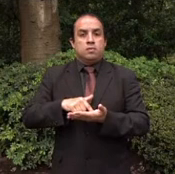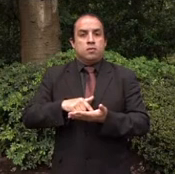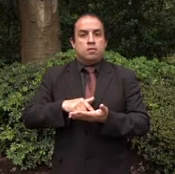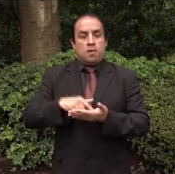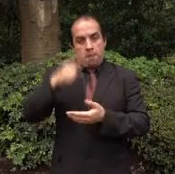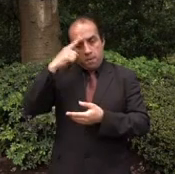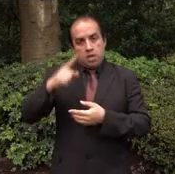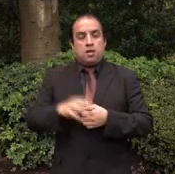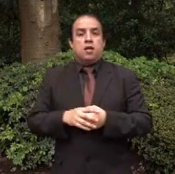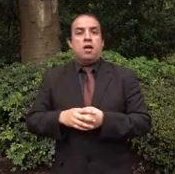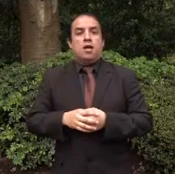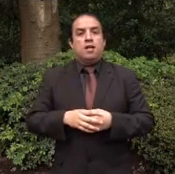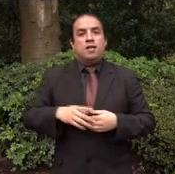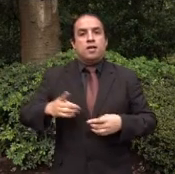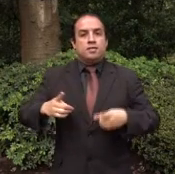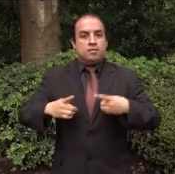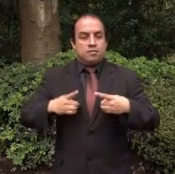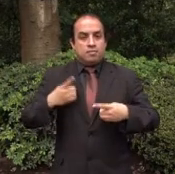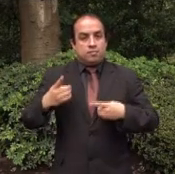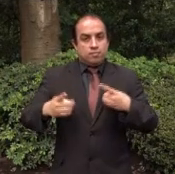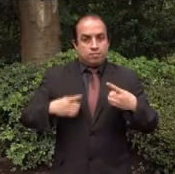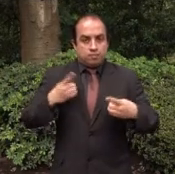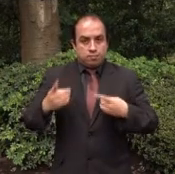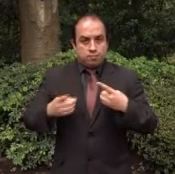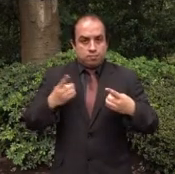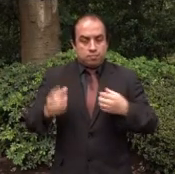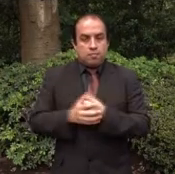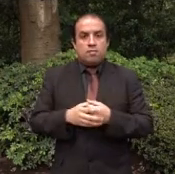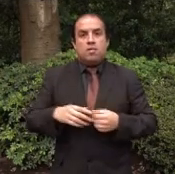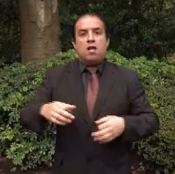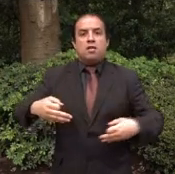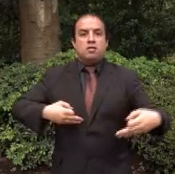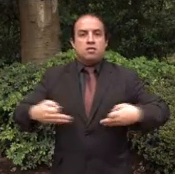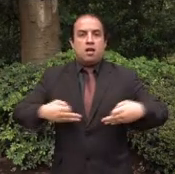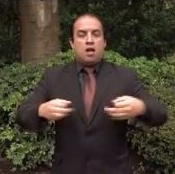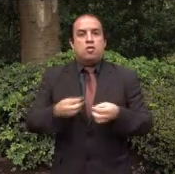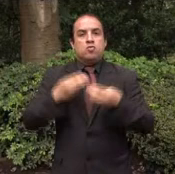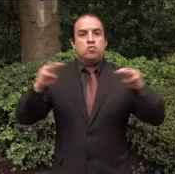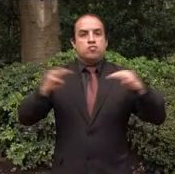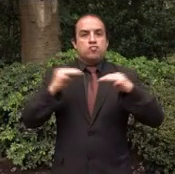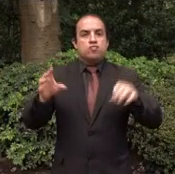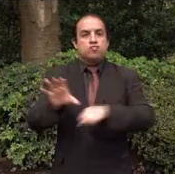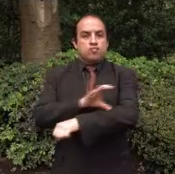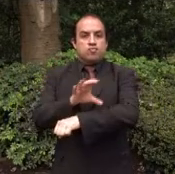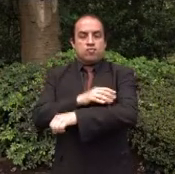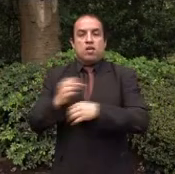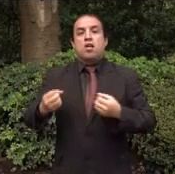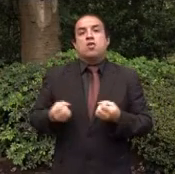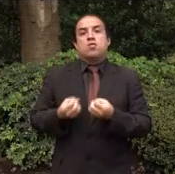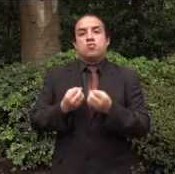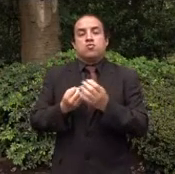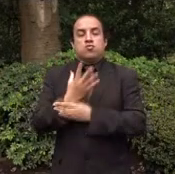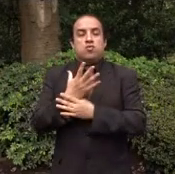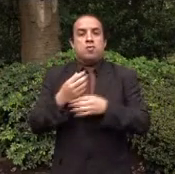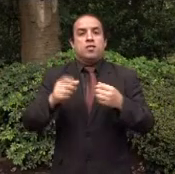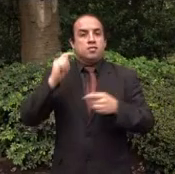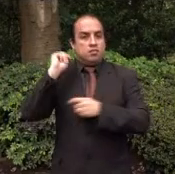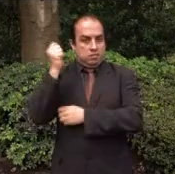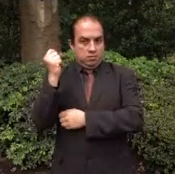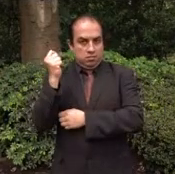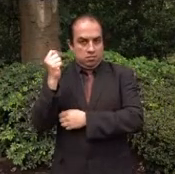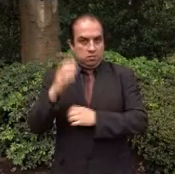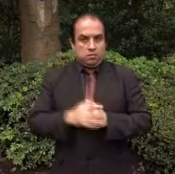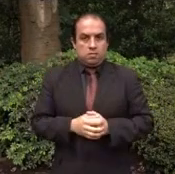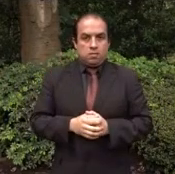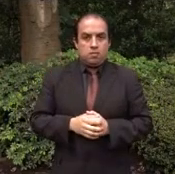la danza, teatro, ópera de cámara, música contemporánea, música electrónica y nuevas tecnologías, incluyendo actividades al aire libre.